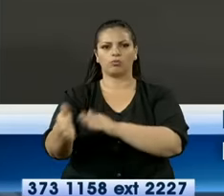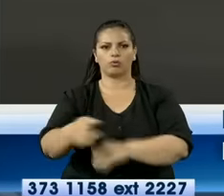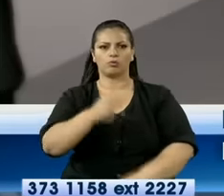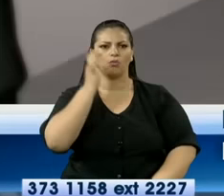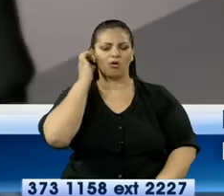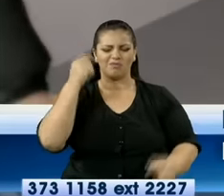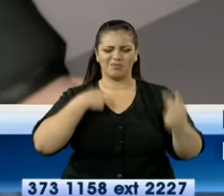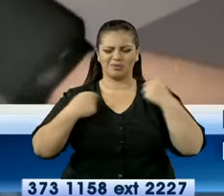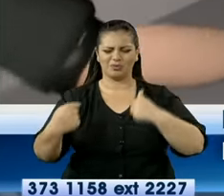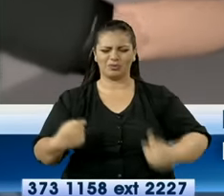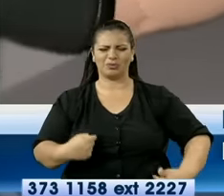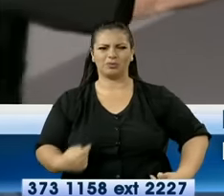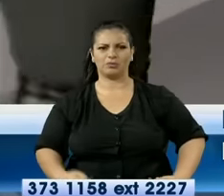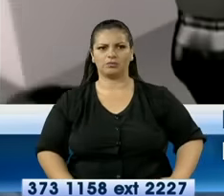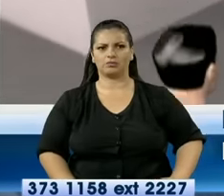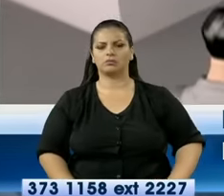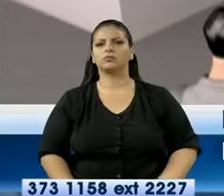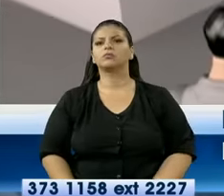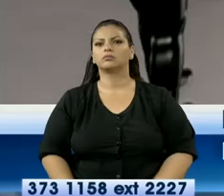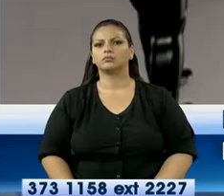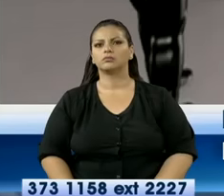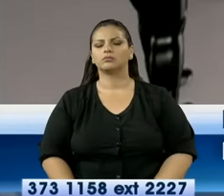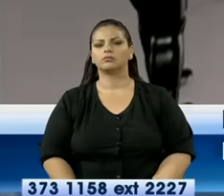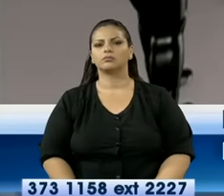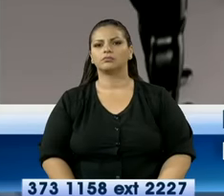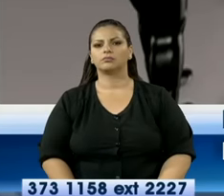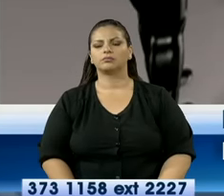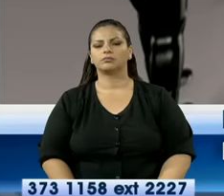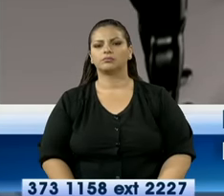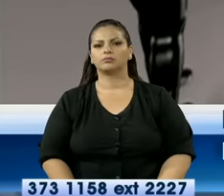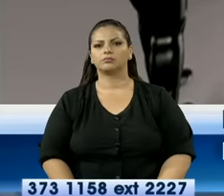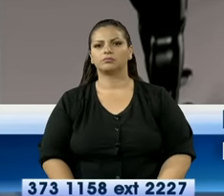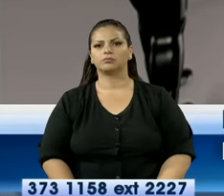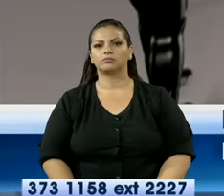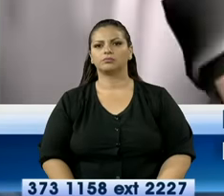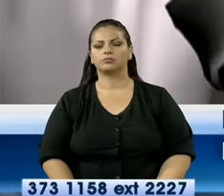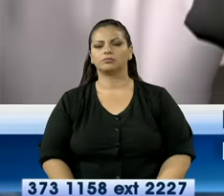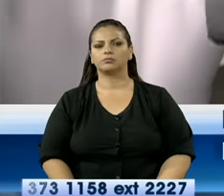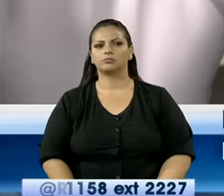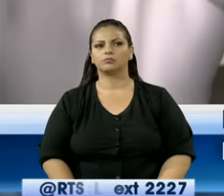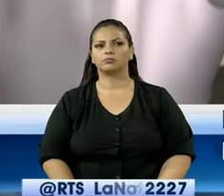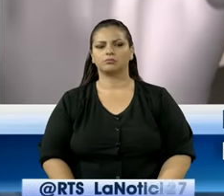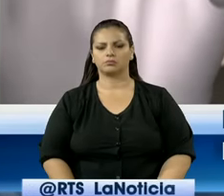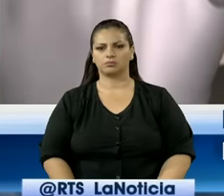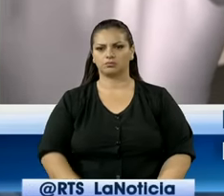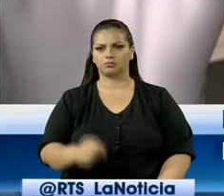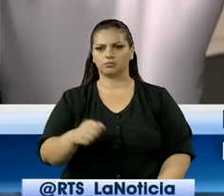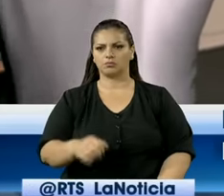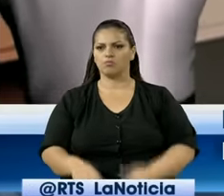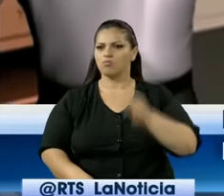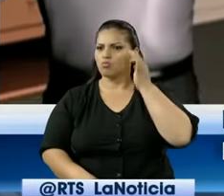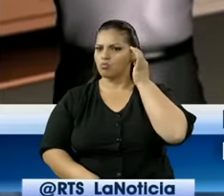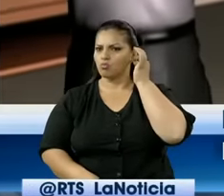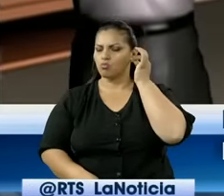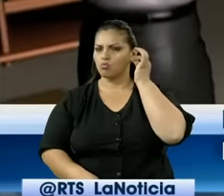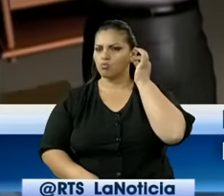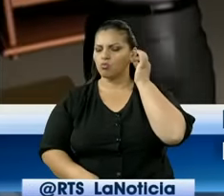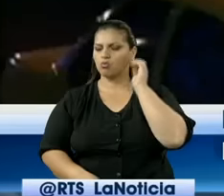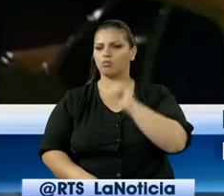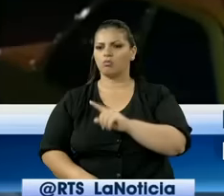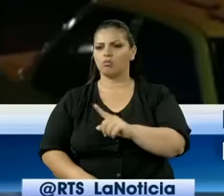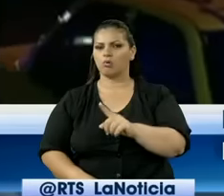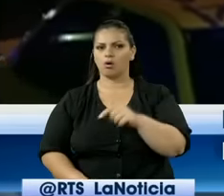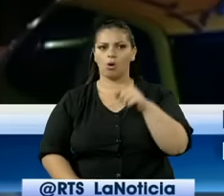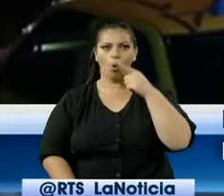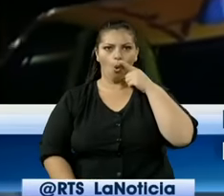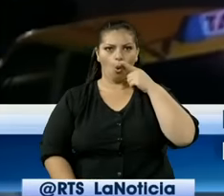chica casi no. El chico sí estaba operado ahí. Apareció que aparentemente que la venían siguiendo a la pela. Uno dice que fueron el